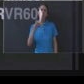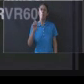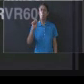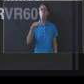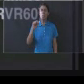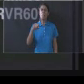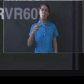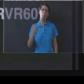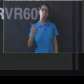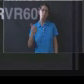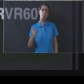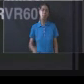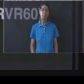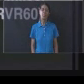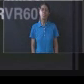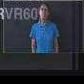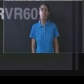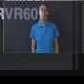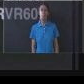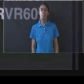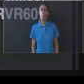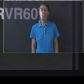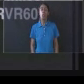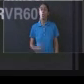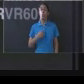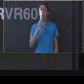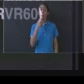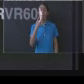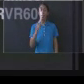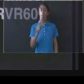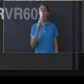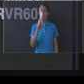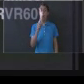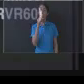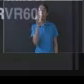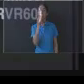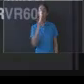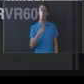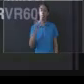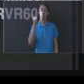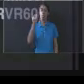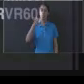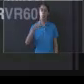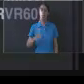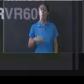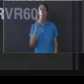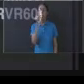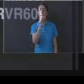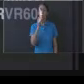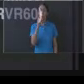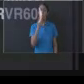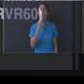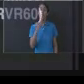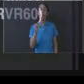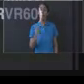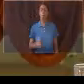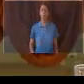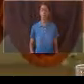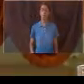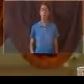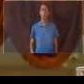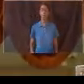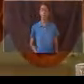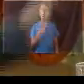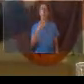bien. Yo una vez le dije a una hermana, sí, estábamos en un lugar, una boda, y cantó una hermanita ahí. Y la hermana también